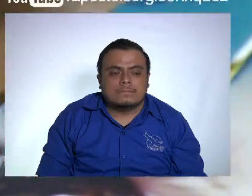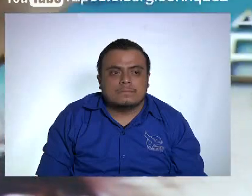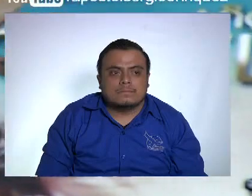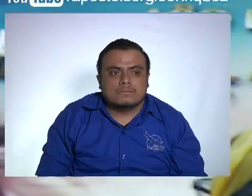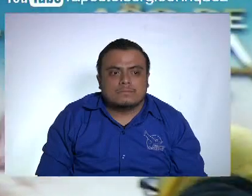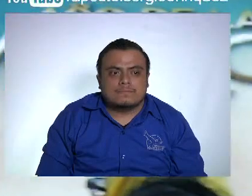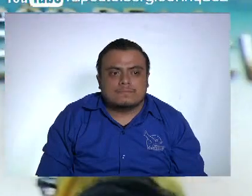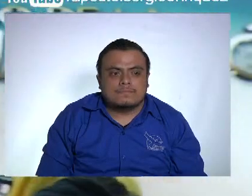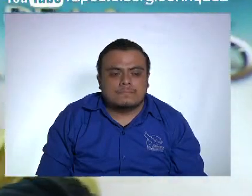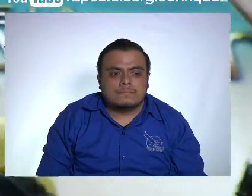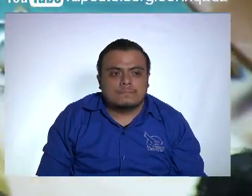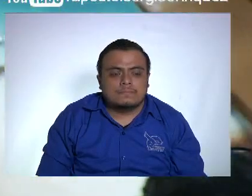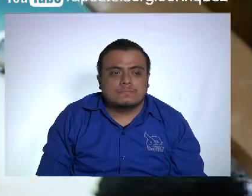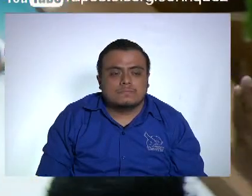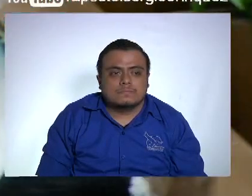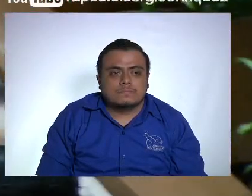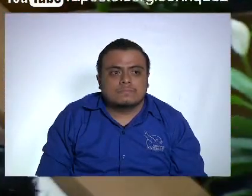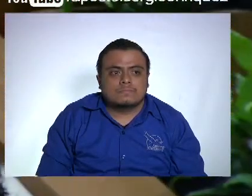Aleluya.